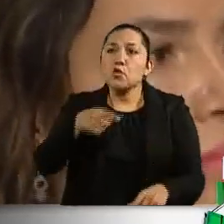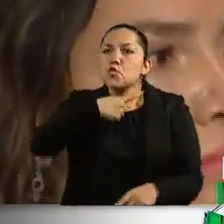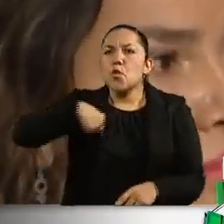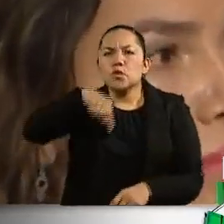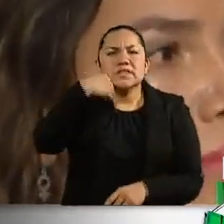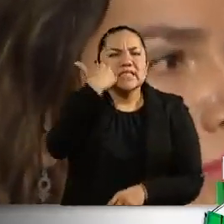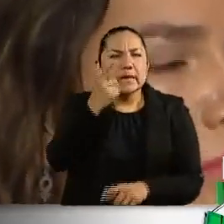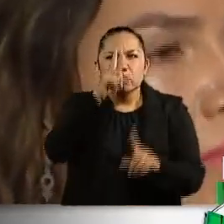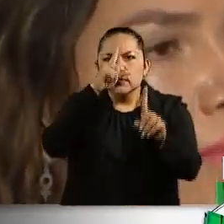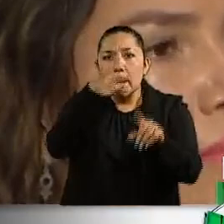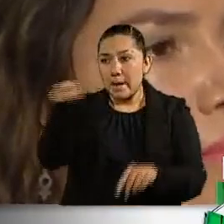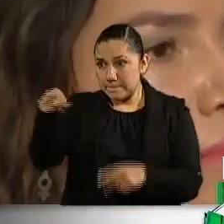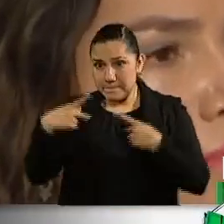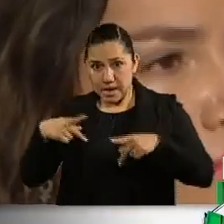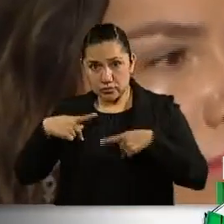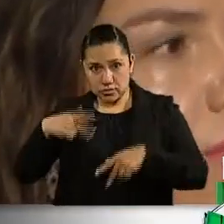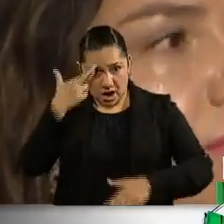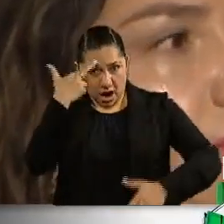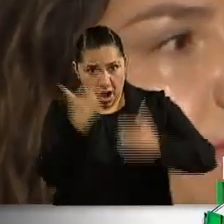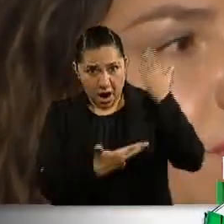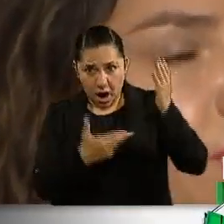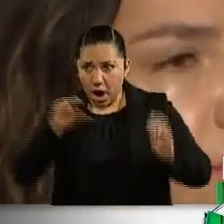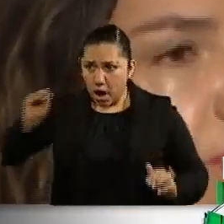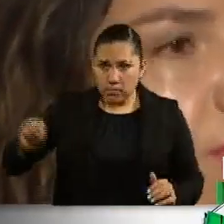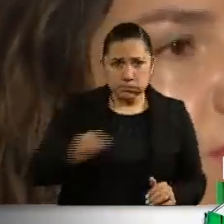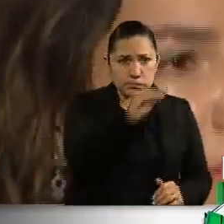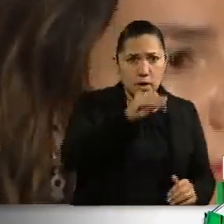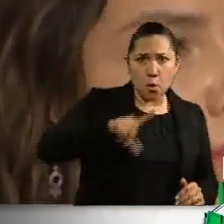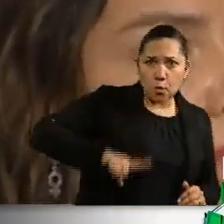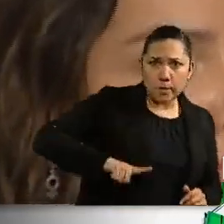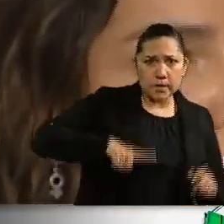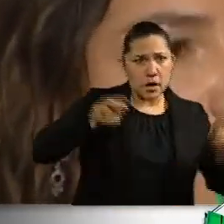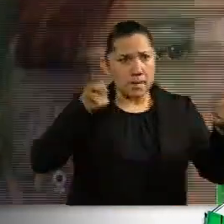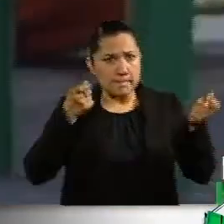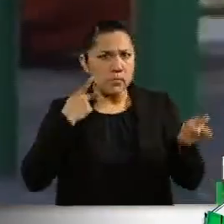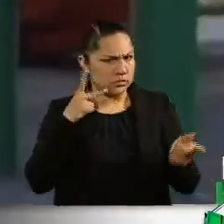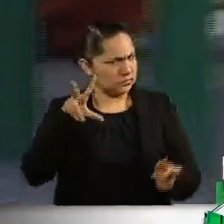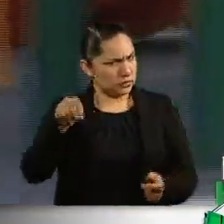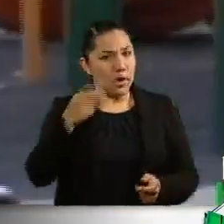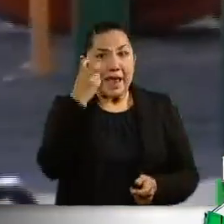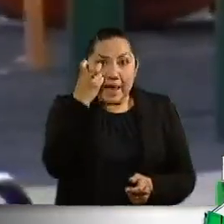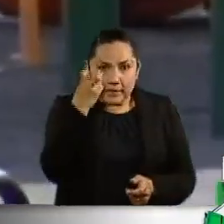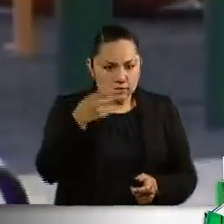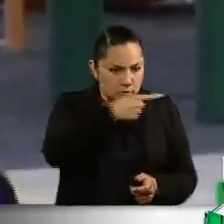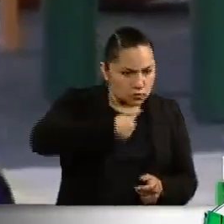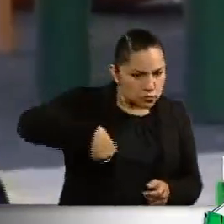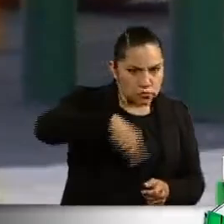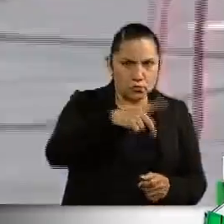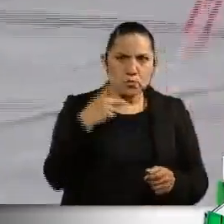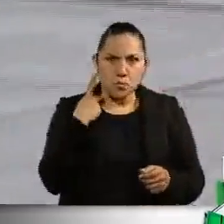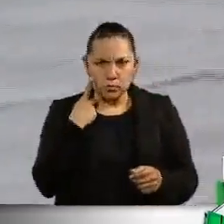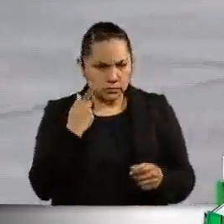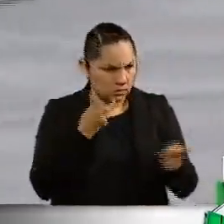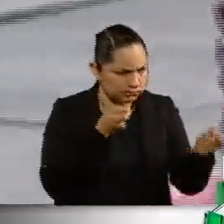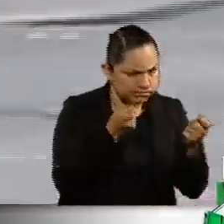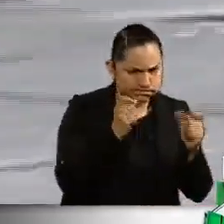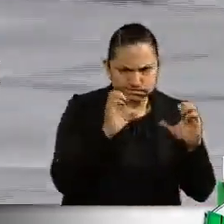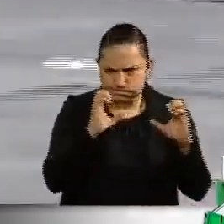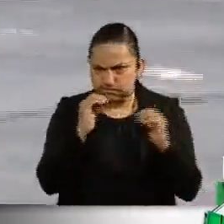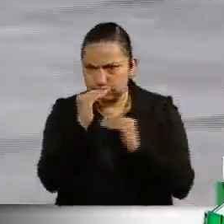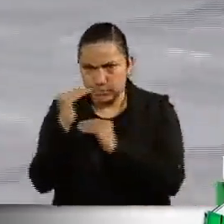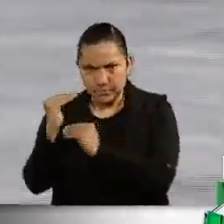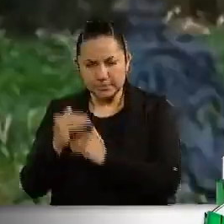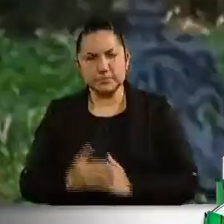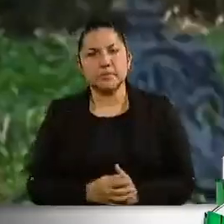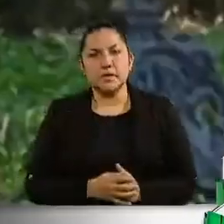otro lado, que recuperemos la dignidad de lo que implica el ejercicio de la política. Fue el presidente de la Comisión de Puntos